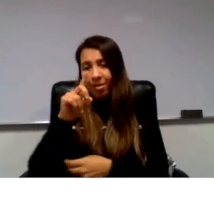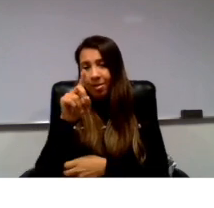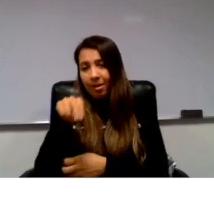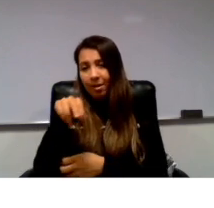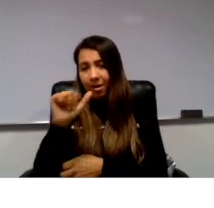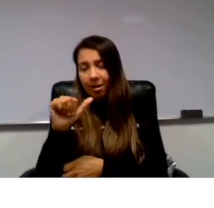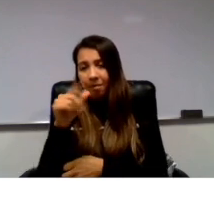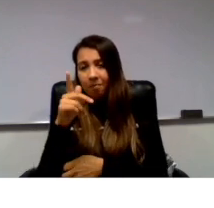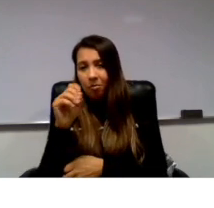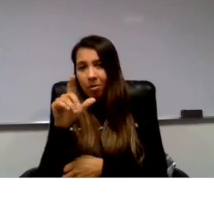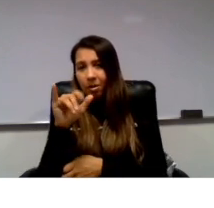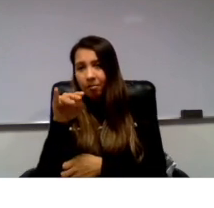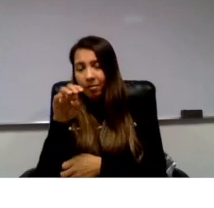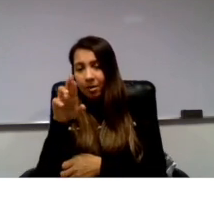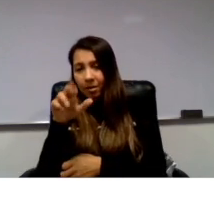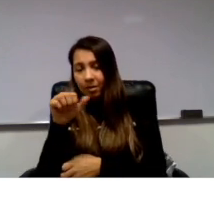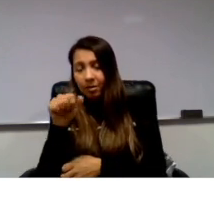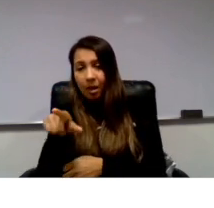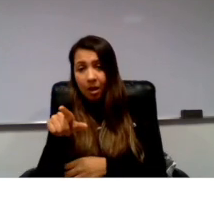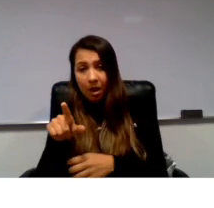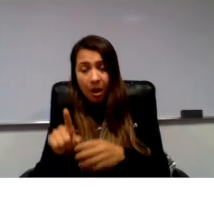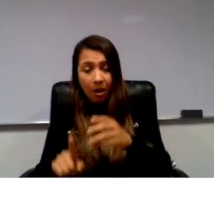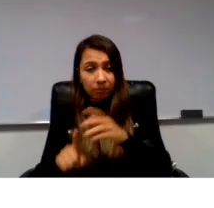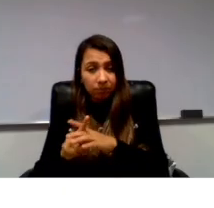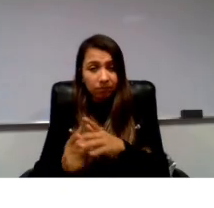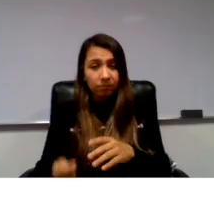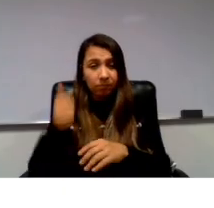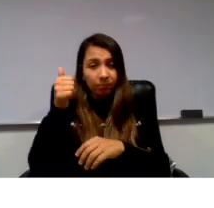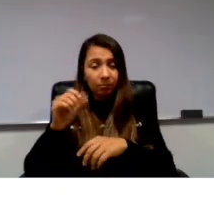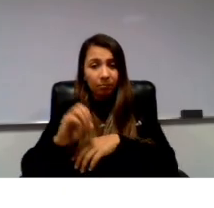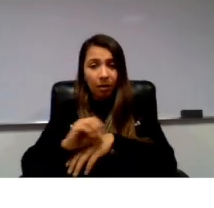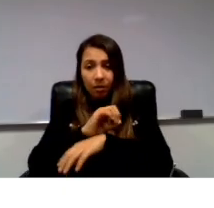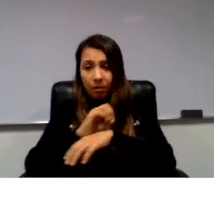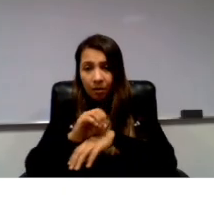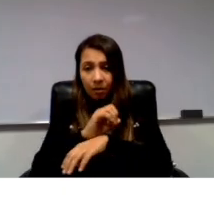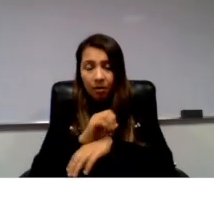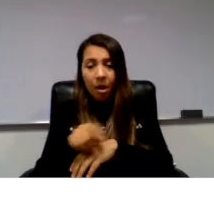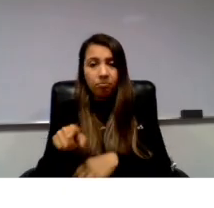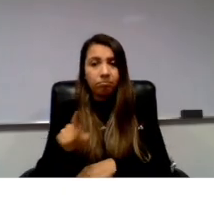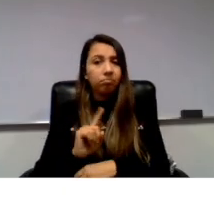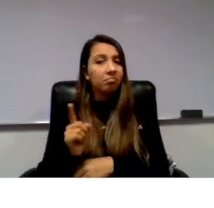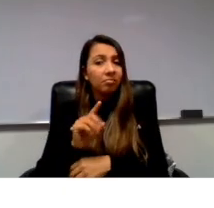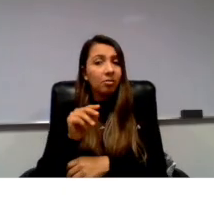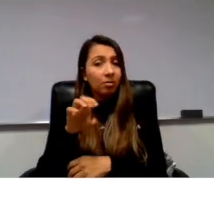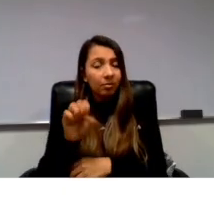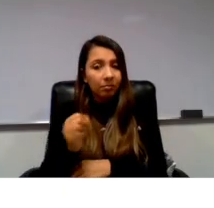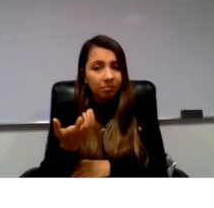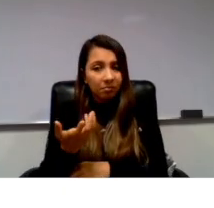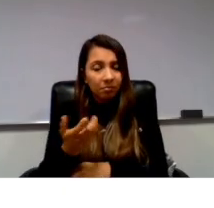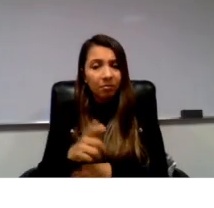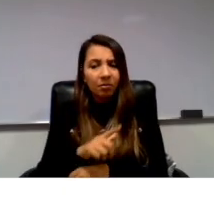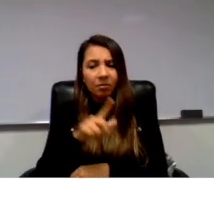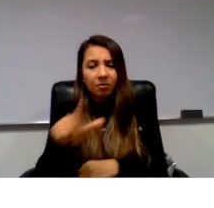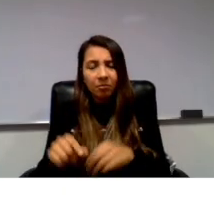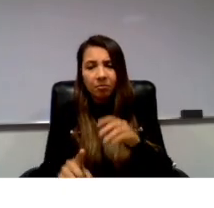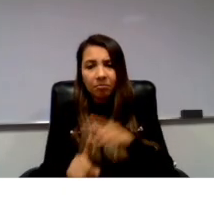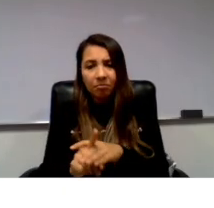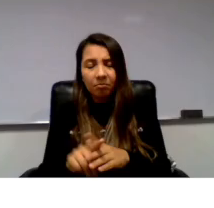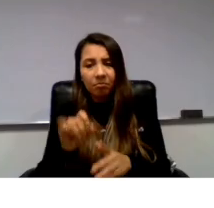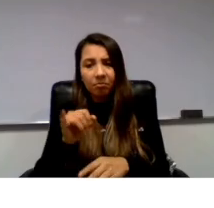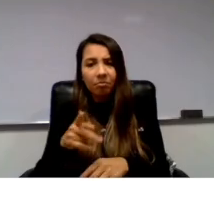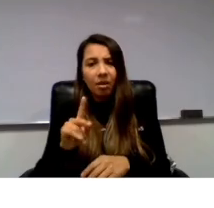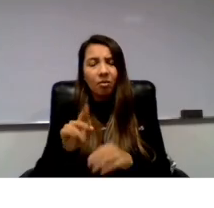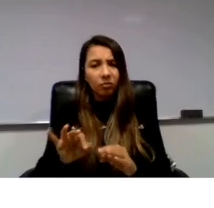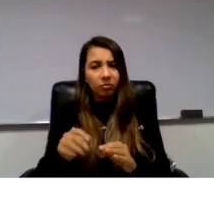su transcriptasa no es de origen bacteriano. O sea, la enzima que replica el genoma en las mitocondrias y los cloroplastos es de